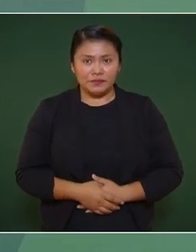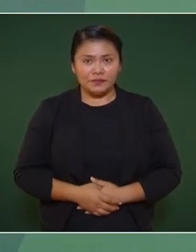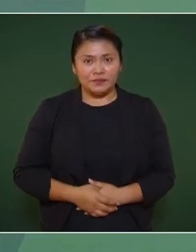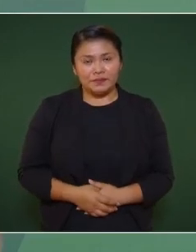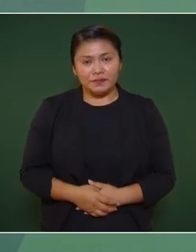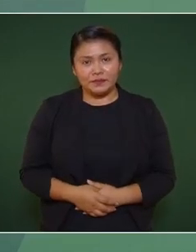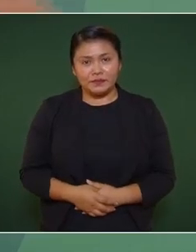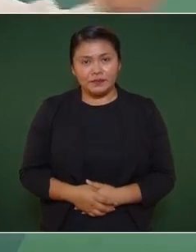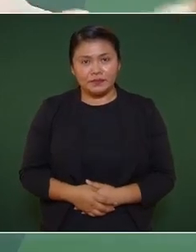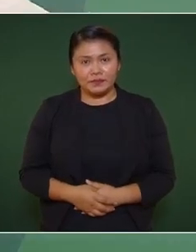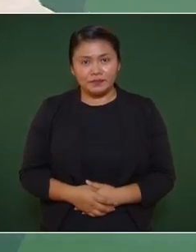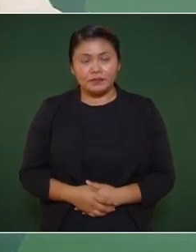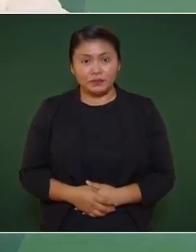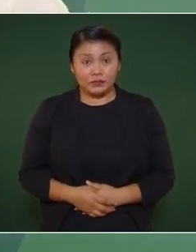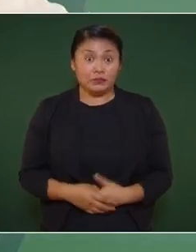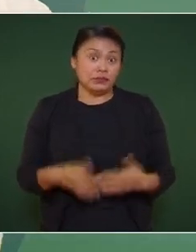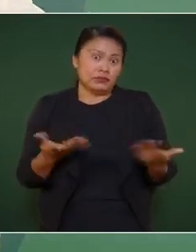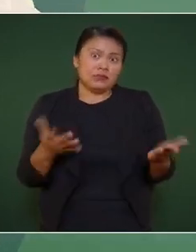Y ya,